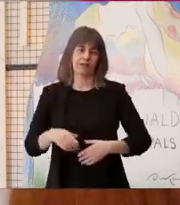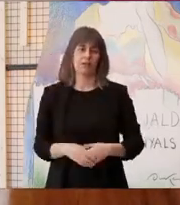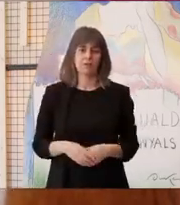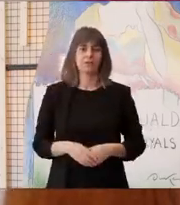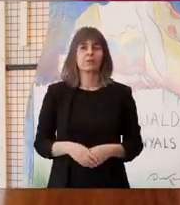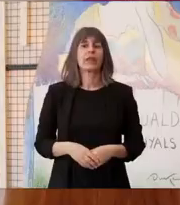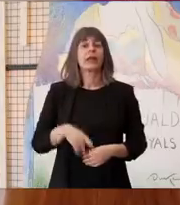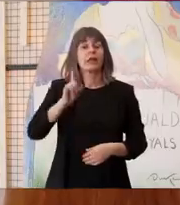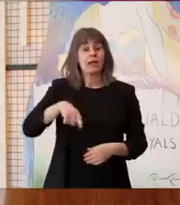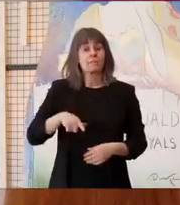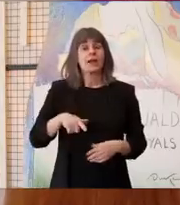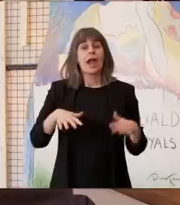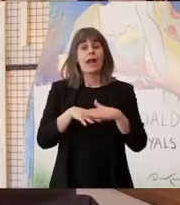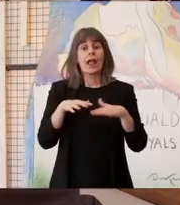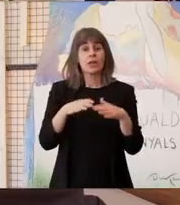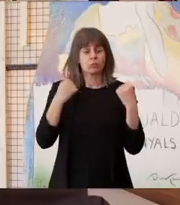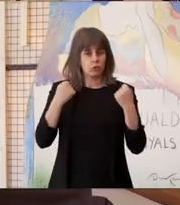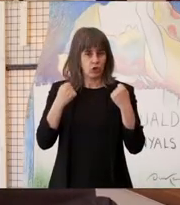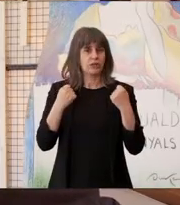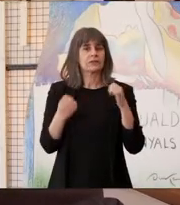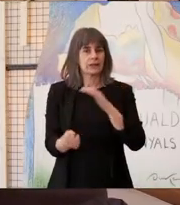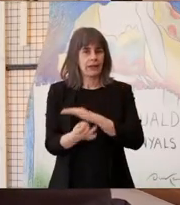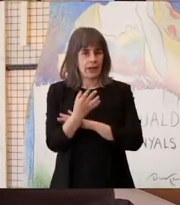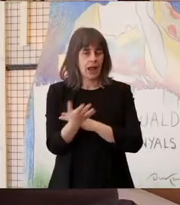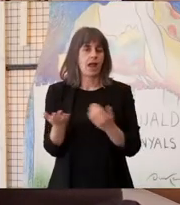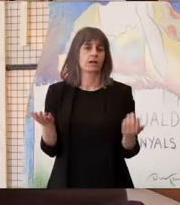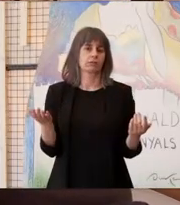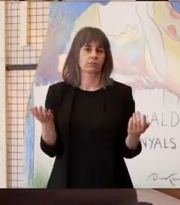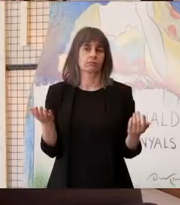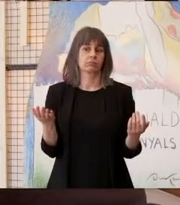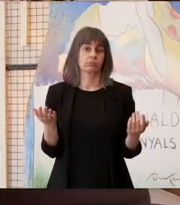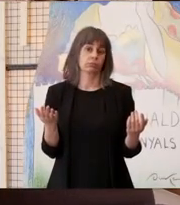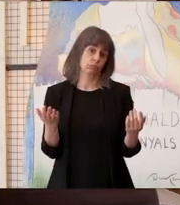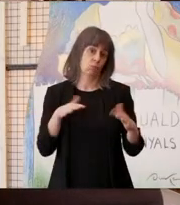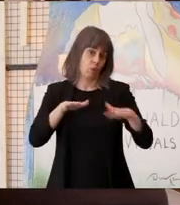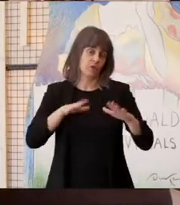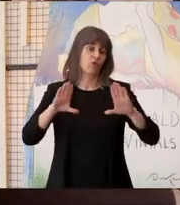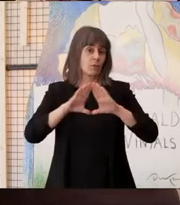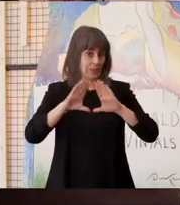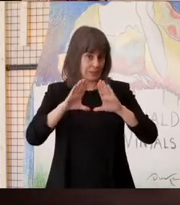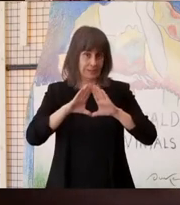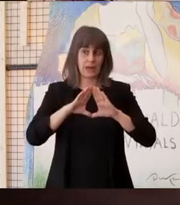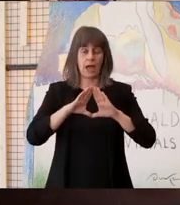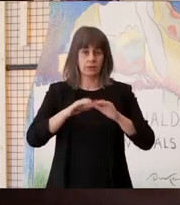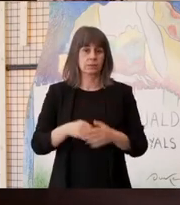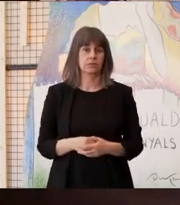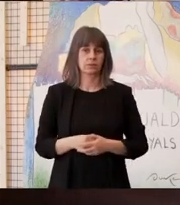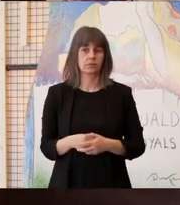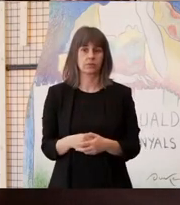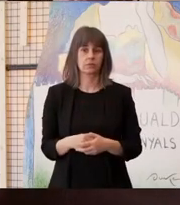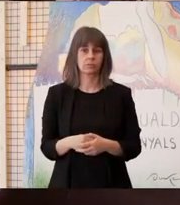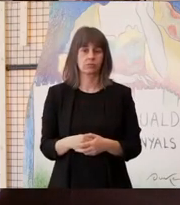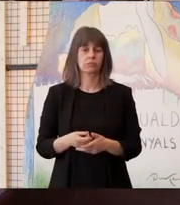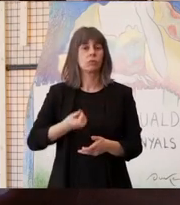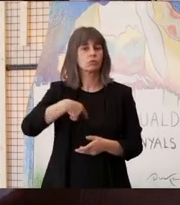muy potentes con con el movimiento feminista desde luego o sea nosotras